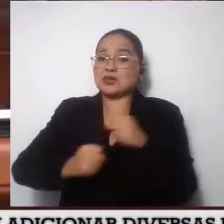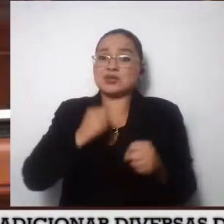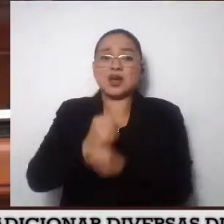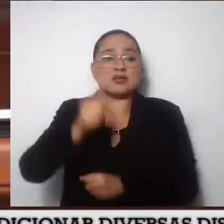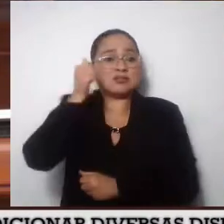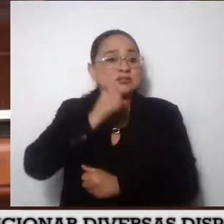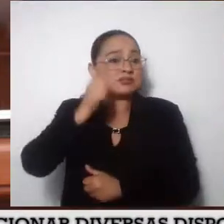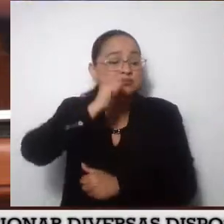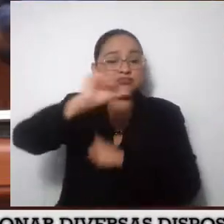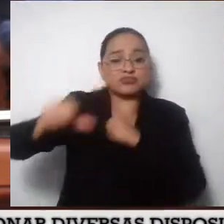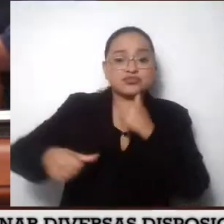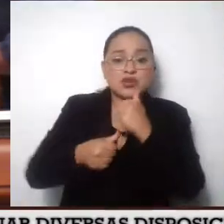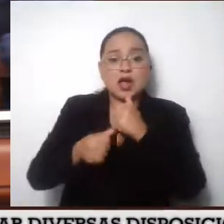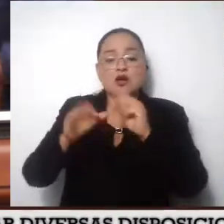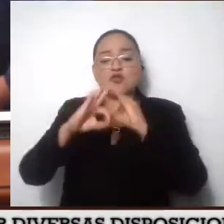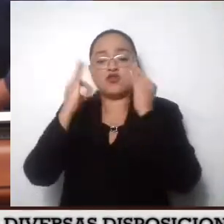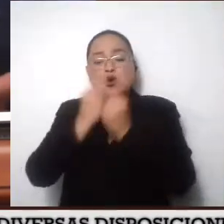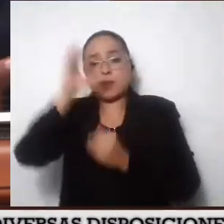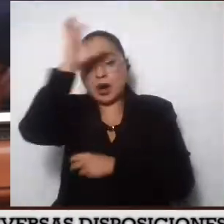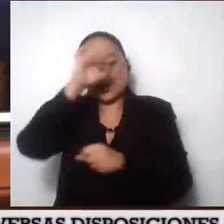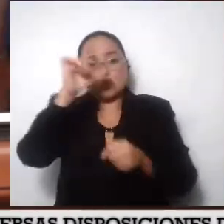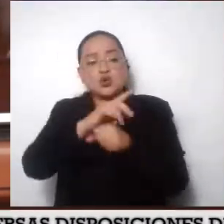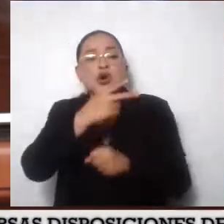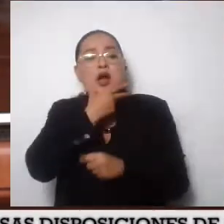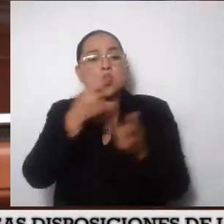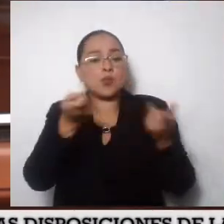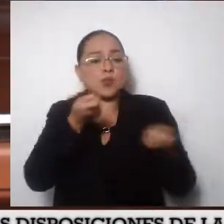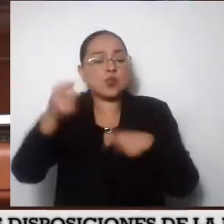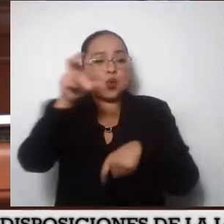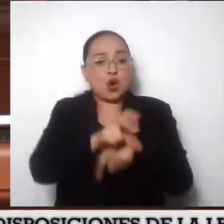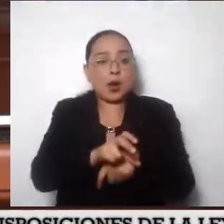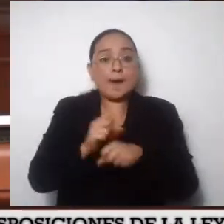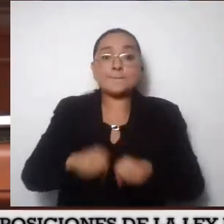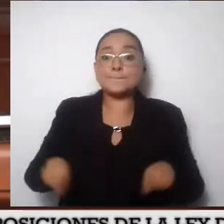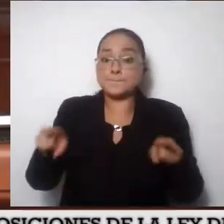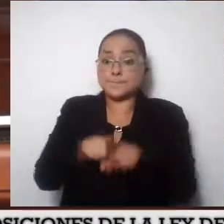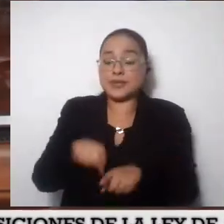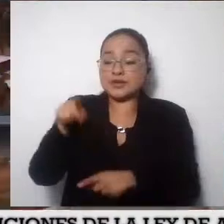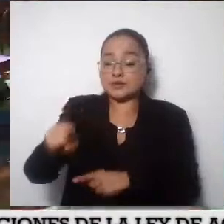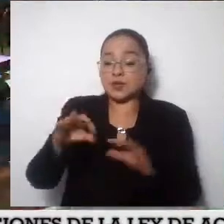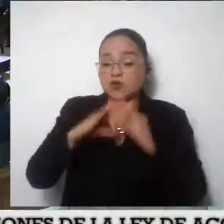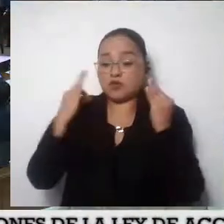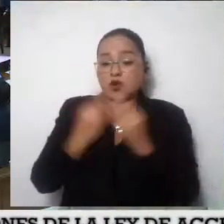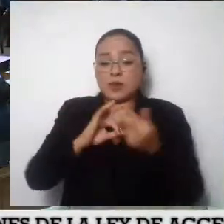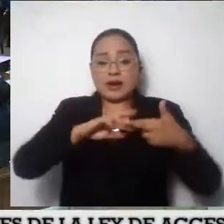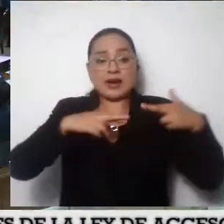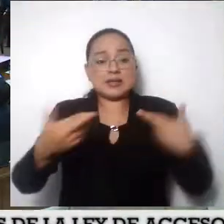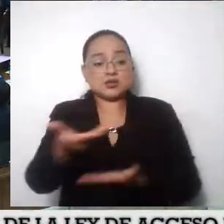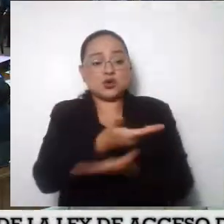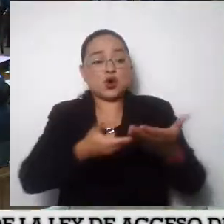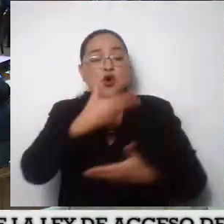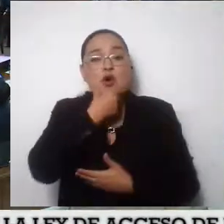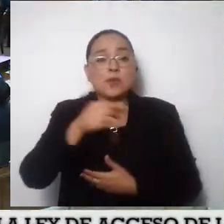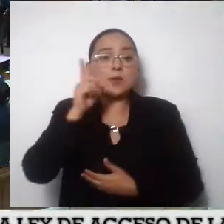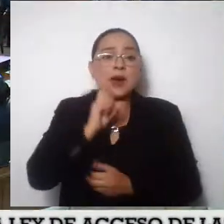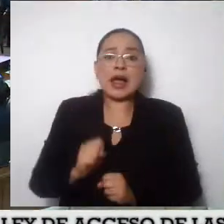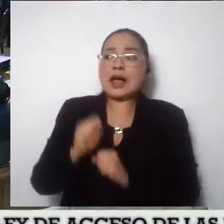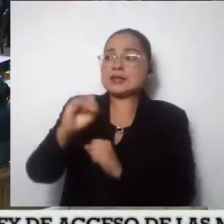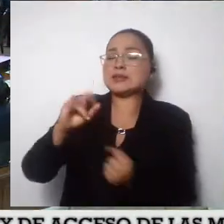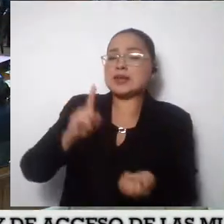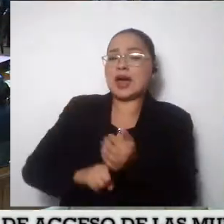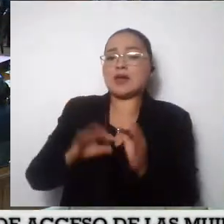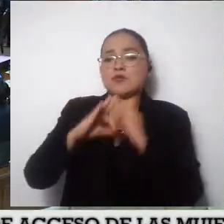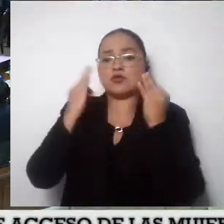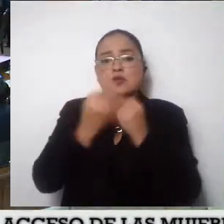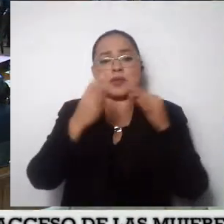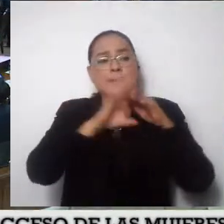de una cultura patriarcal, pero también cómo las relaciones de género construidas socialmente han dado forma a los procesos